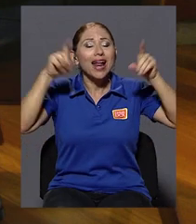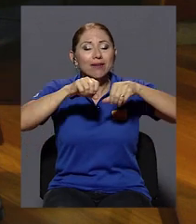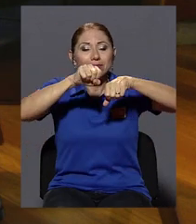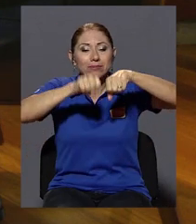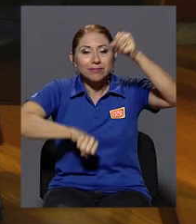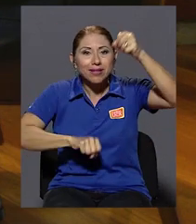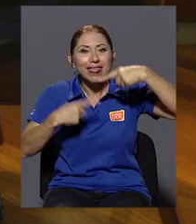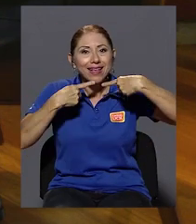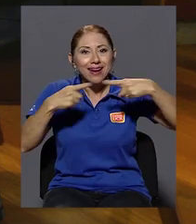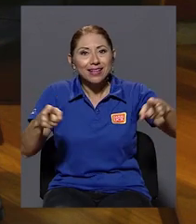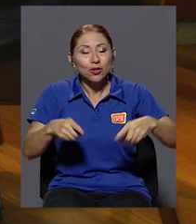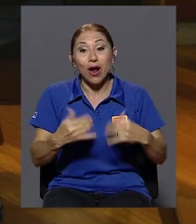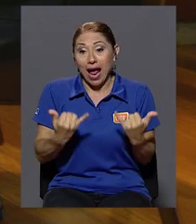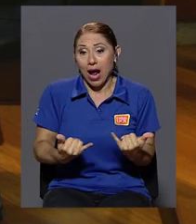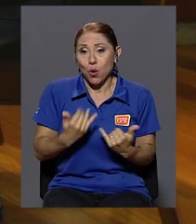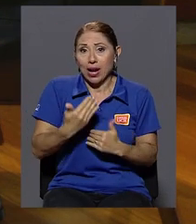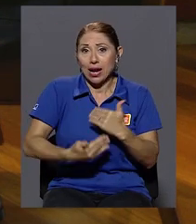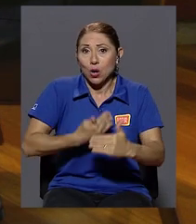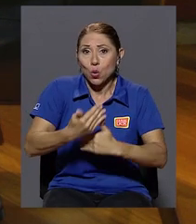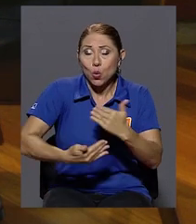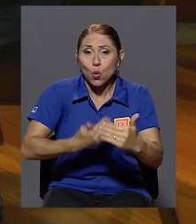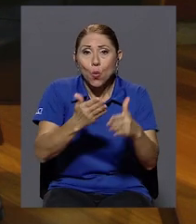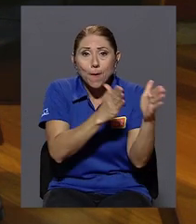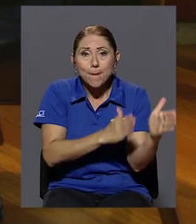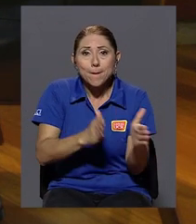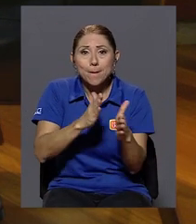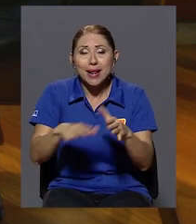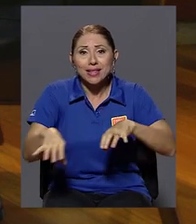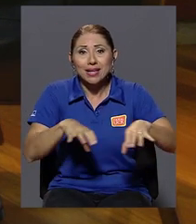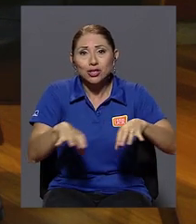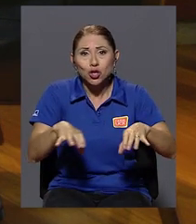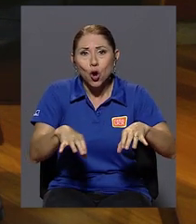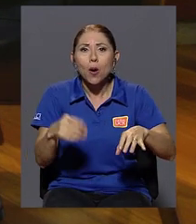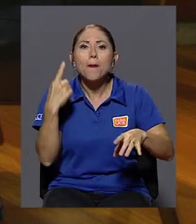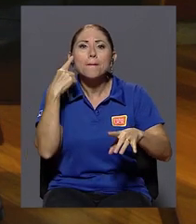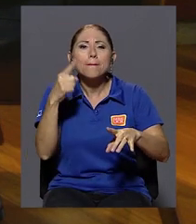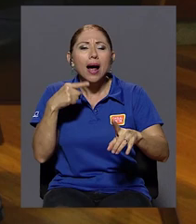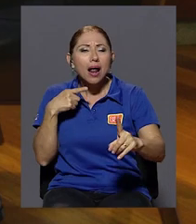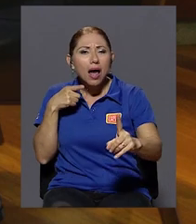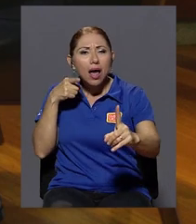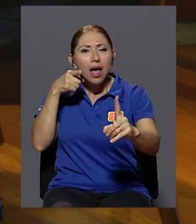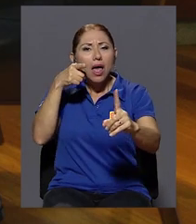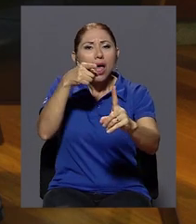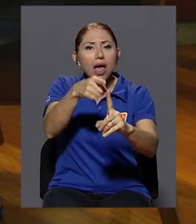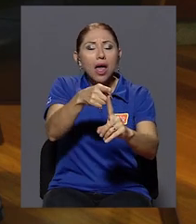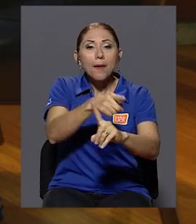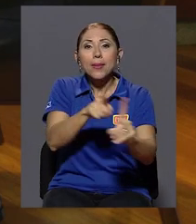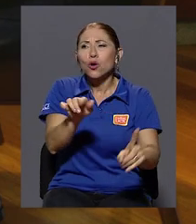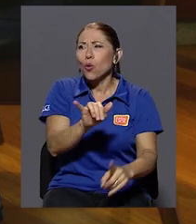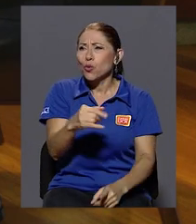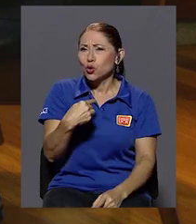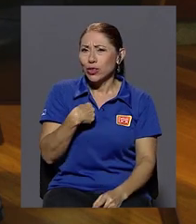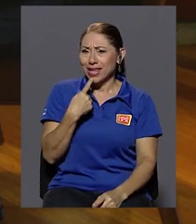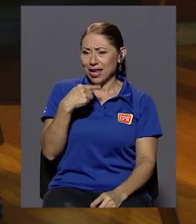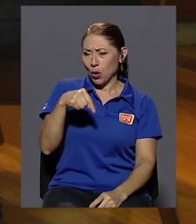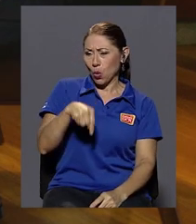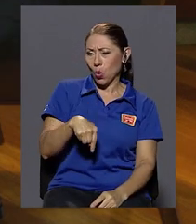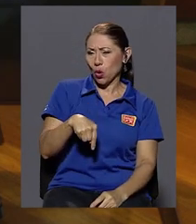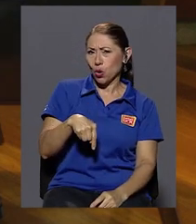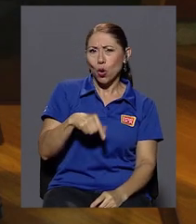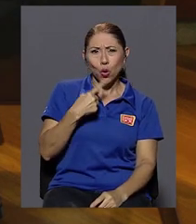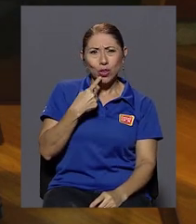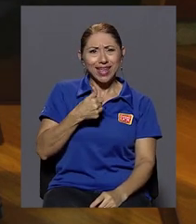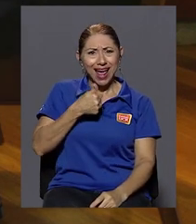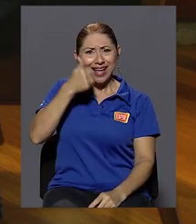declaración. Estamos construyendo un plan de acción que va a ser un camino para seguir. Pero como yo lo dije hoy o